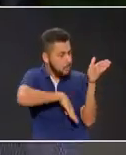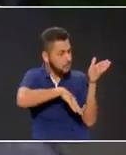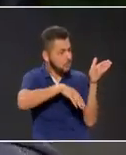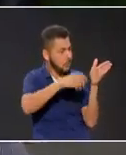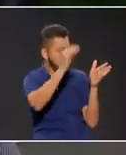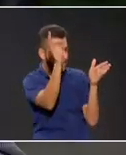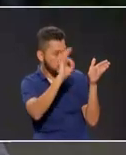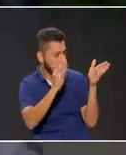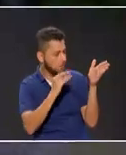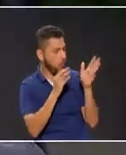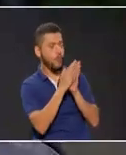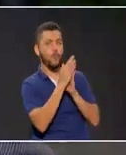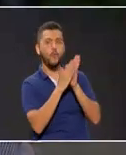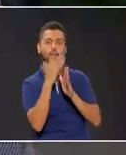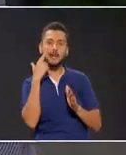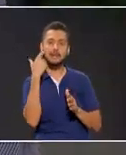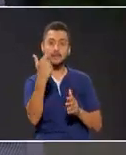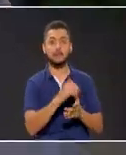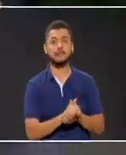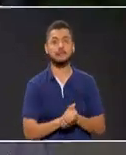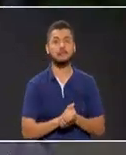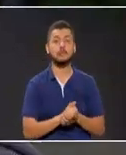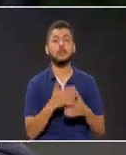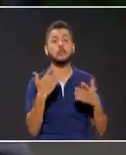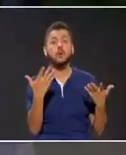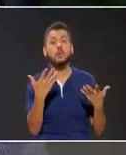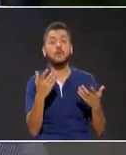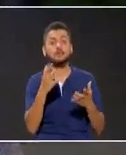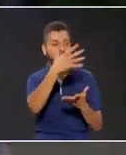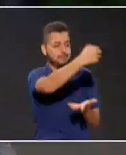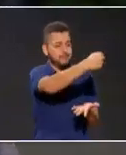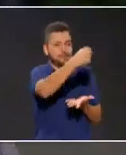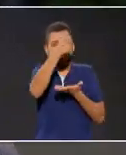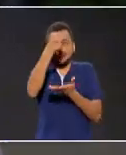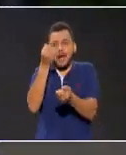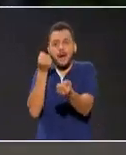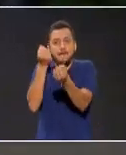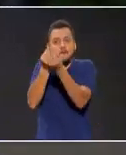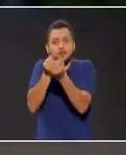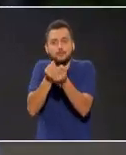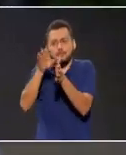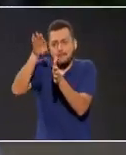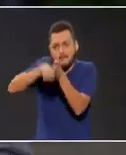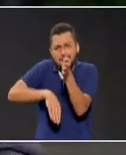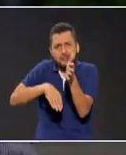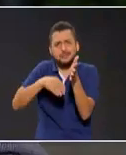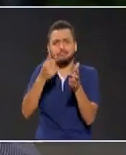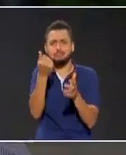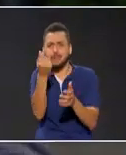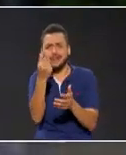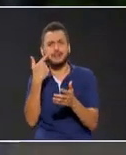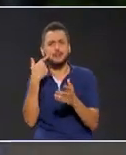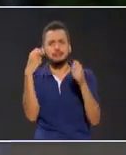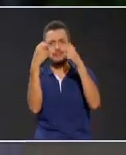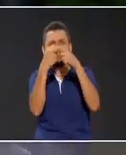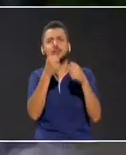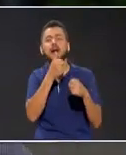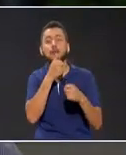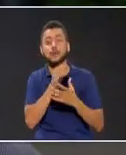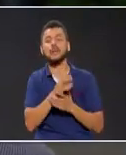no es rebaja de tarifas, que eso no lo permite la ley, pero sí el municipio puede ayudar a aliviar ese alto costo de las tarifas. Si usted